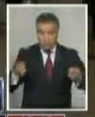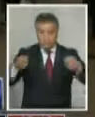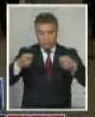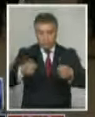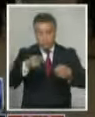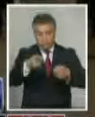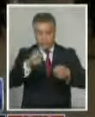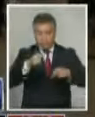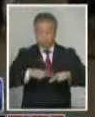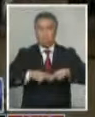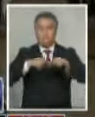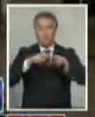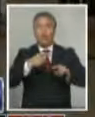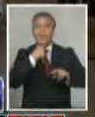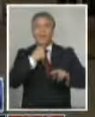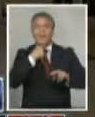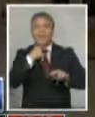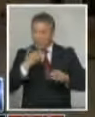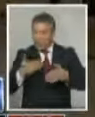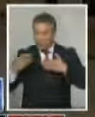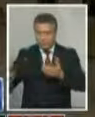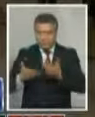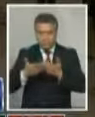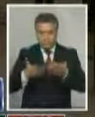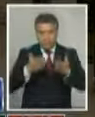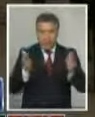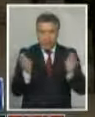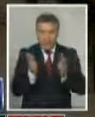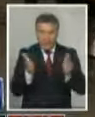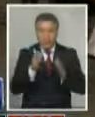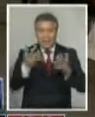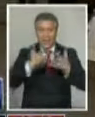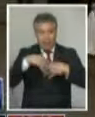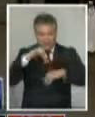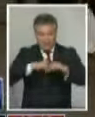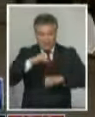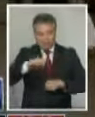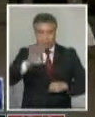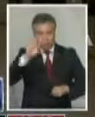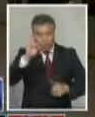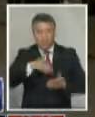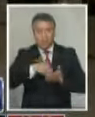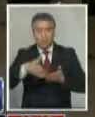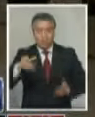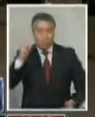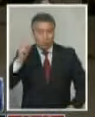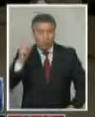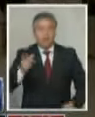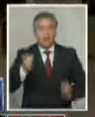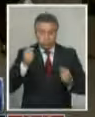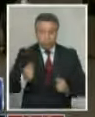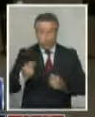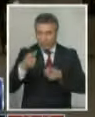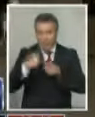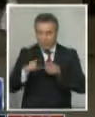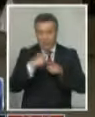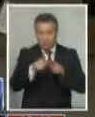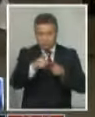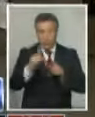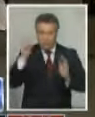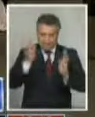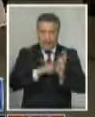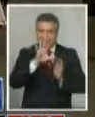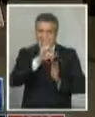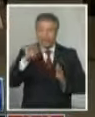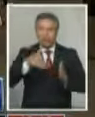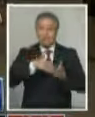FOGAPE, del Fondo de Garantías para las Pequeñas Empresas, de 50 millones de dólares, nos va a permitir aumentar el crédito a pequeñas empresas en 1.500